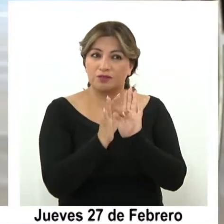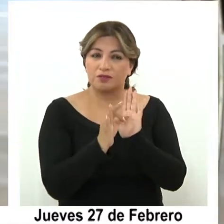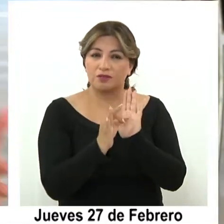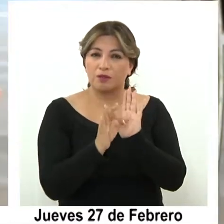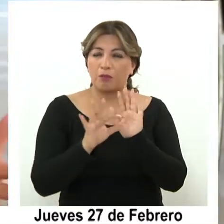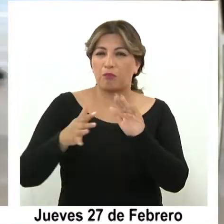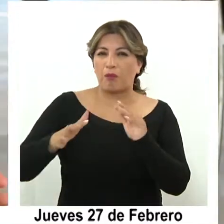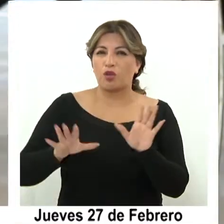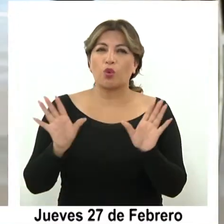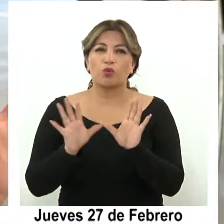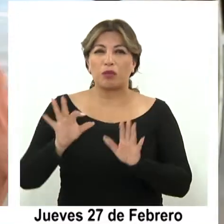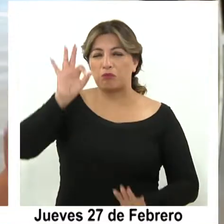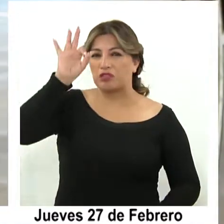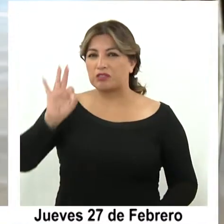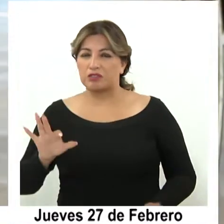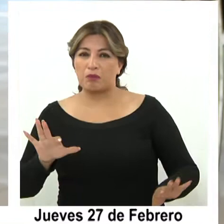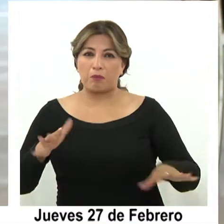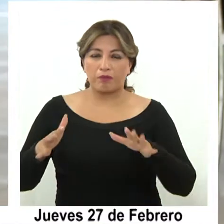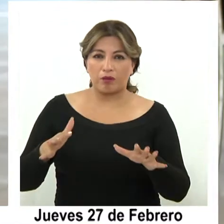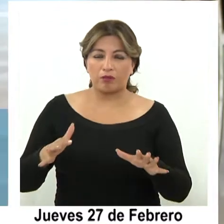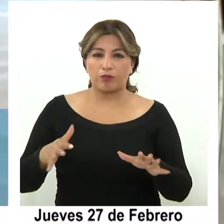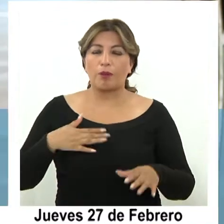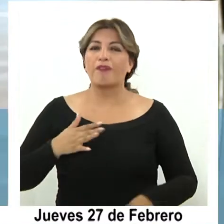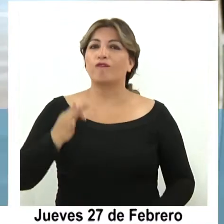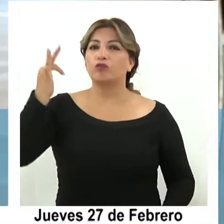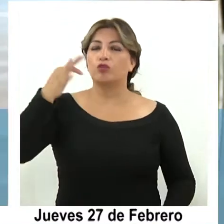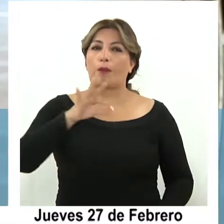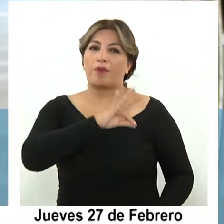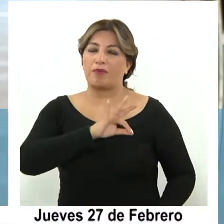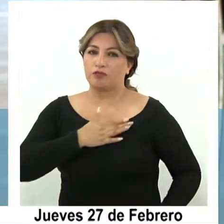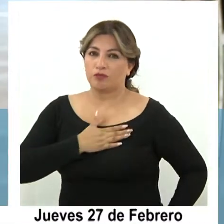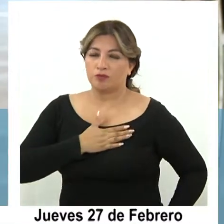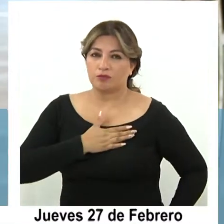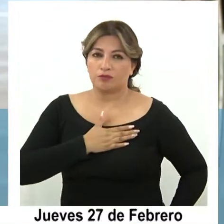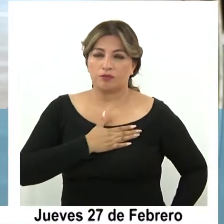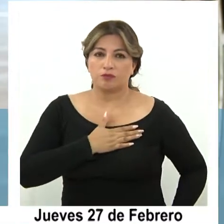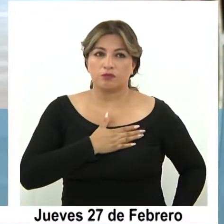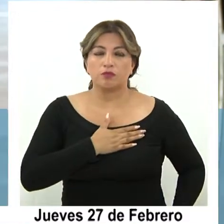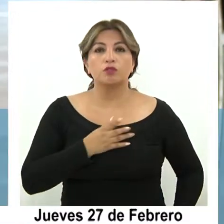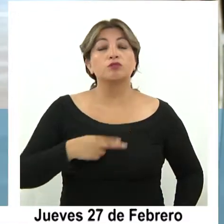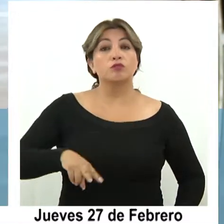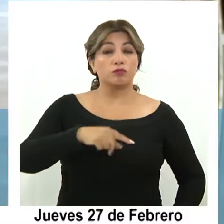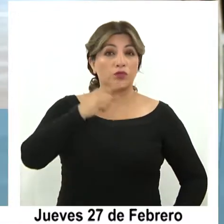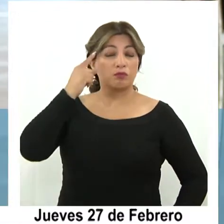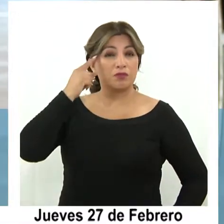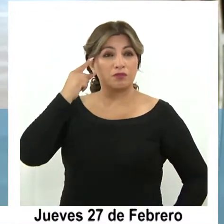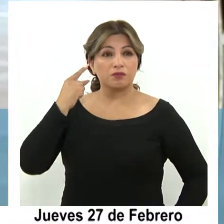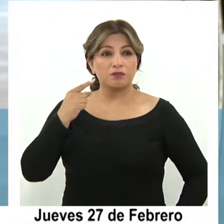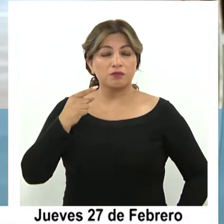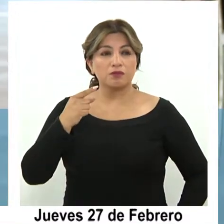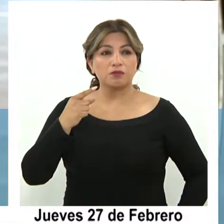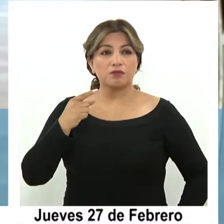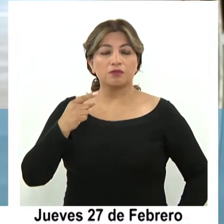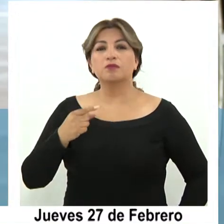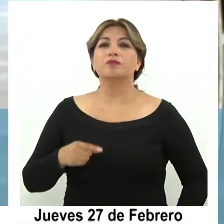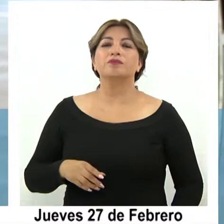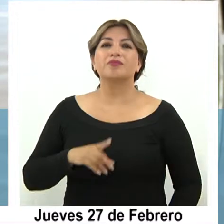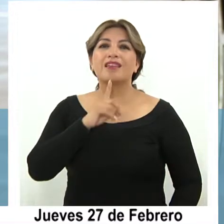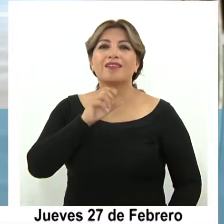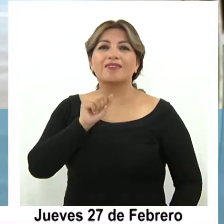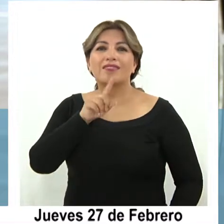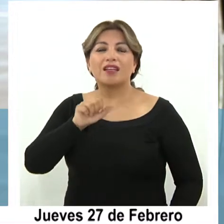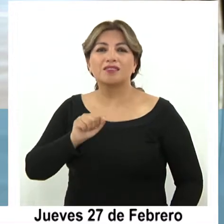yo aumento más o menos un 10% el monto de mi futura pensión. Pero tenemos que también pensar que el aumento de la